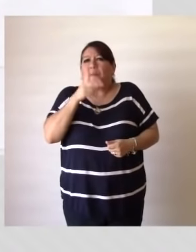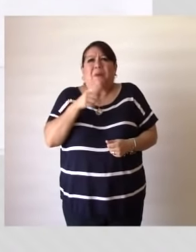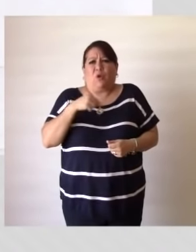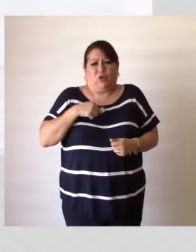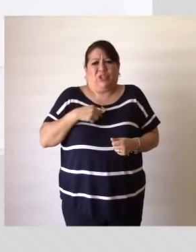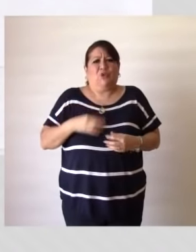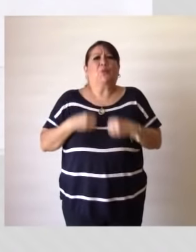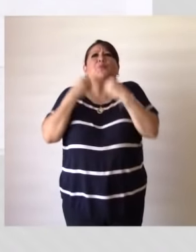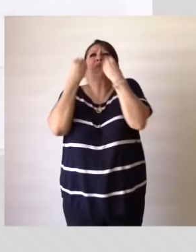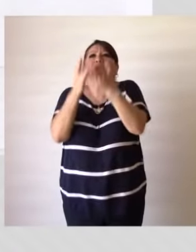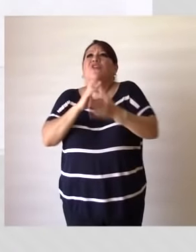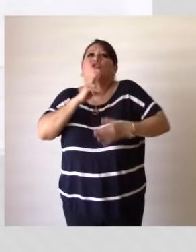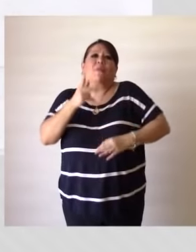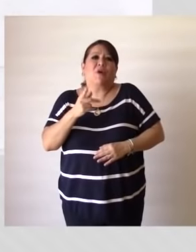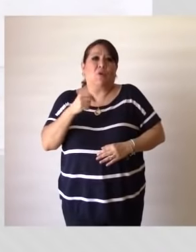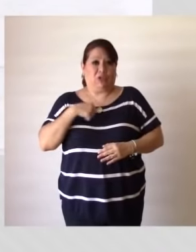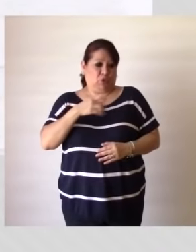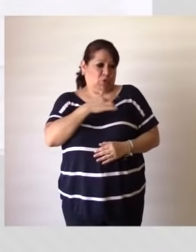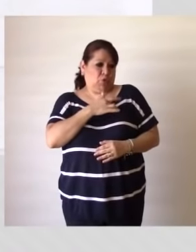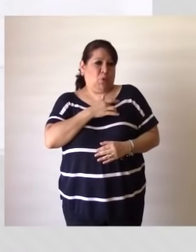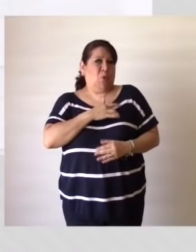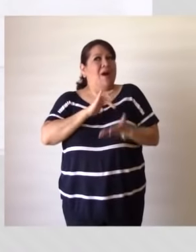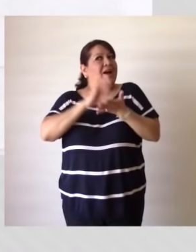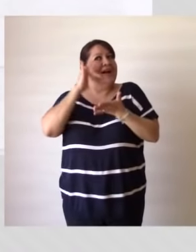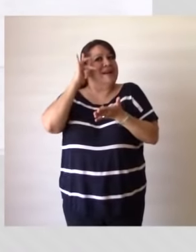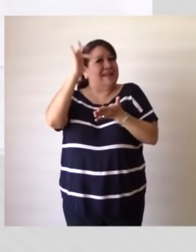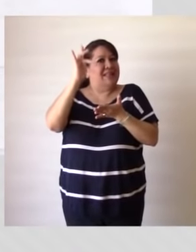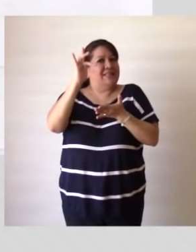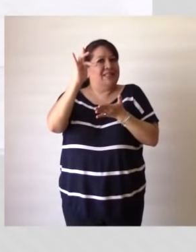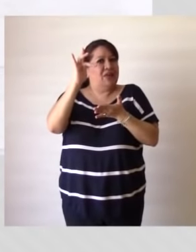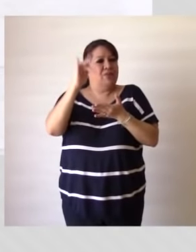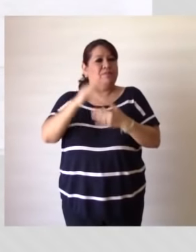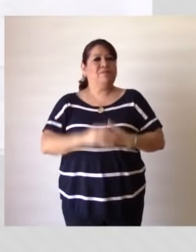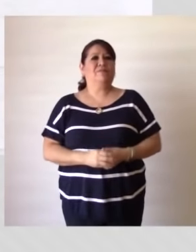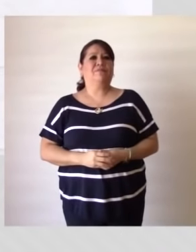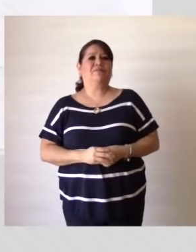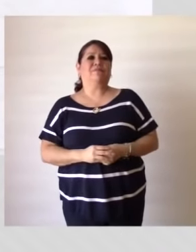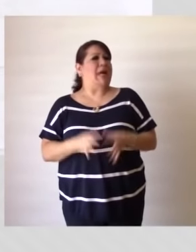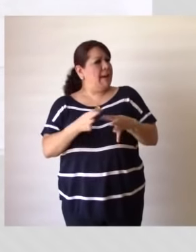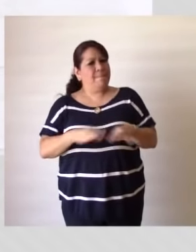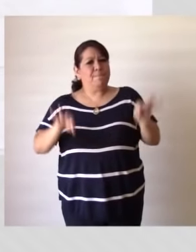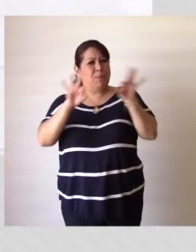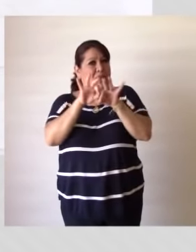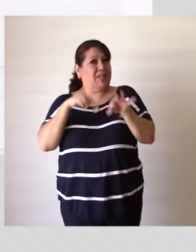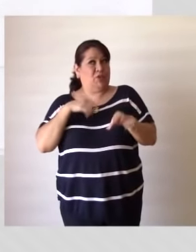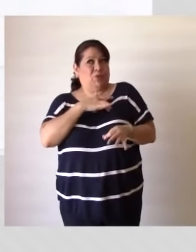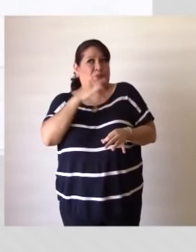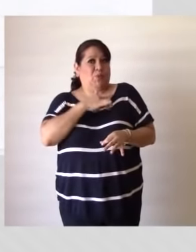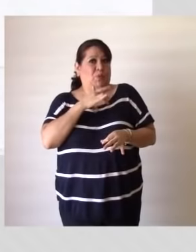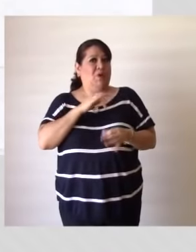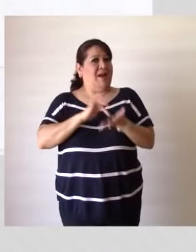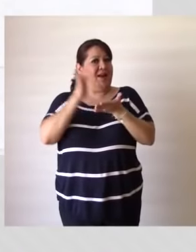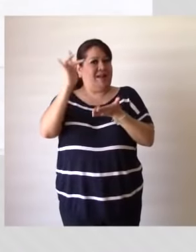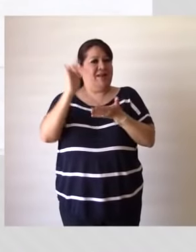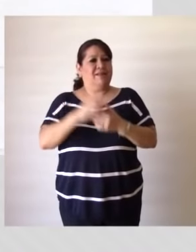el agradecimiento es fundamental y número 2 yo espero que tú me des lo mejor porque yo te he dado lo mejor porque esa